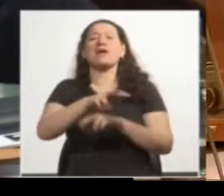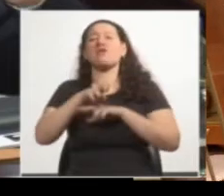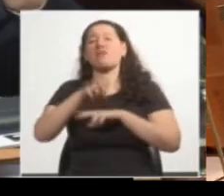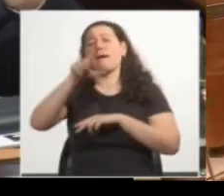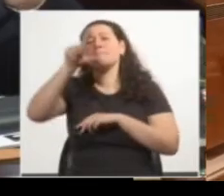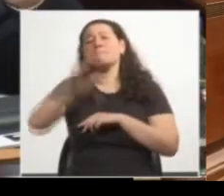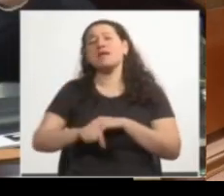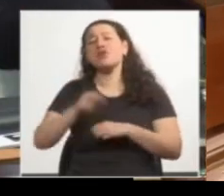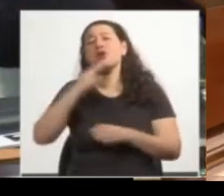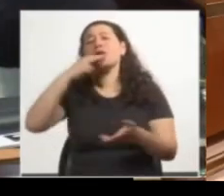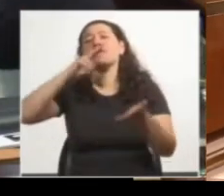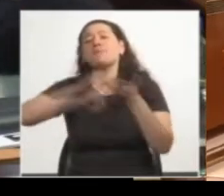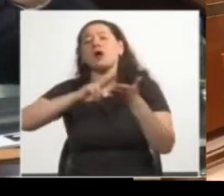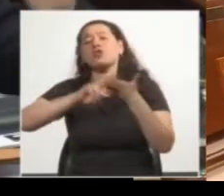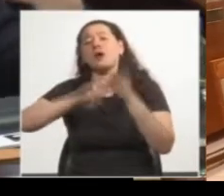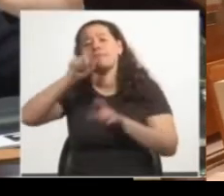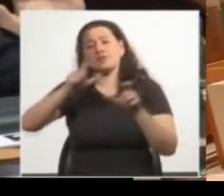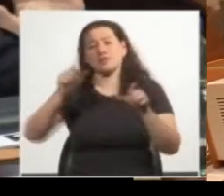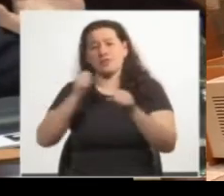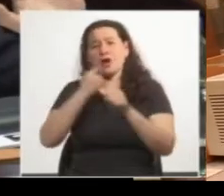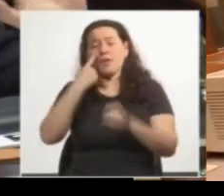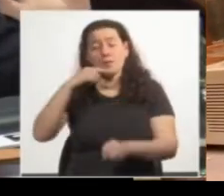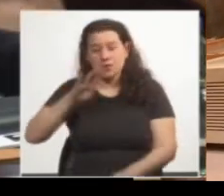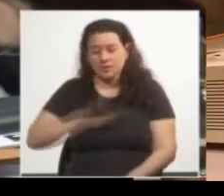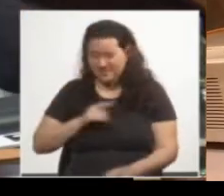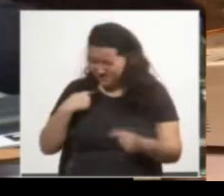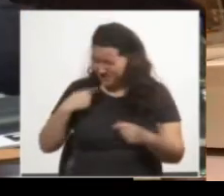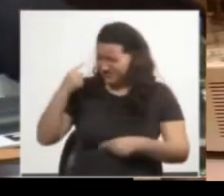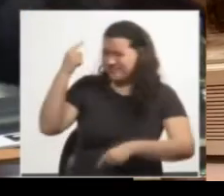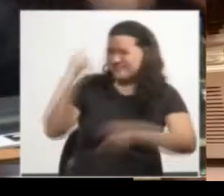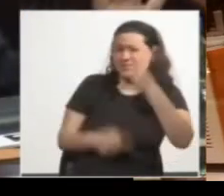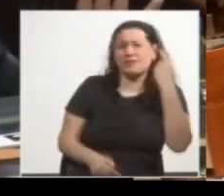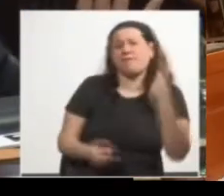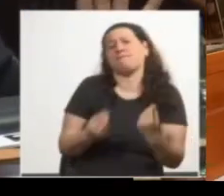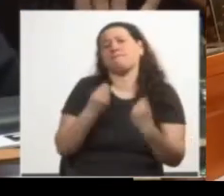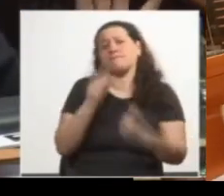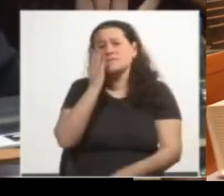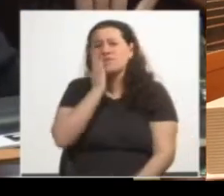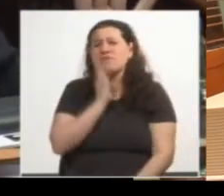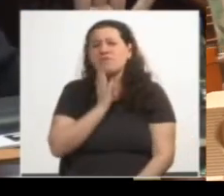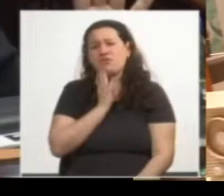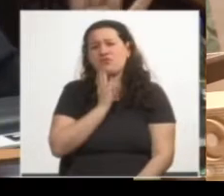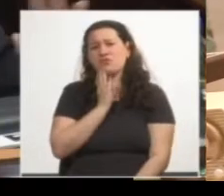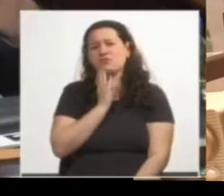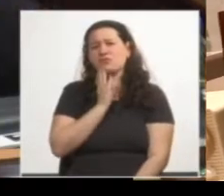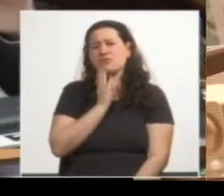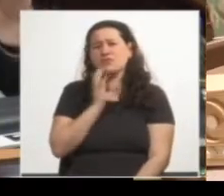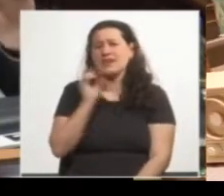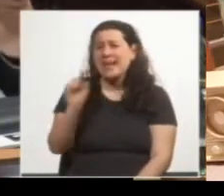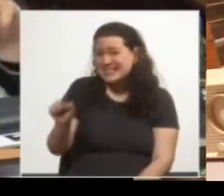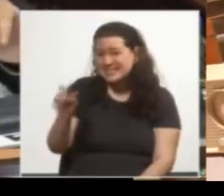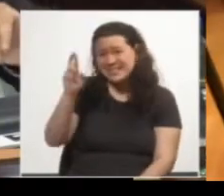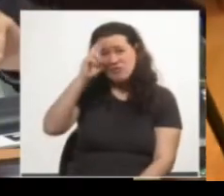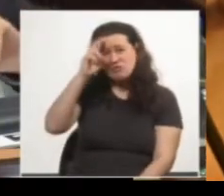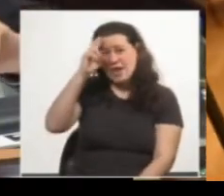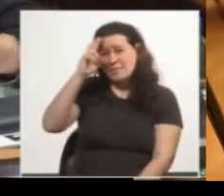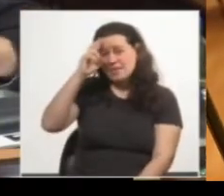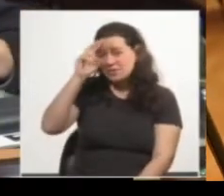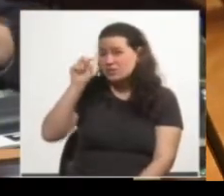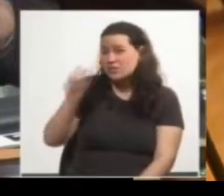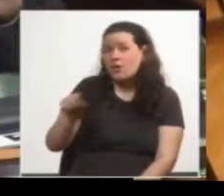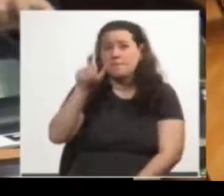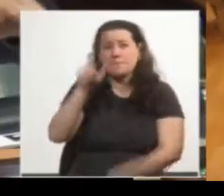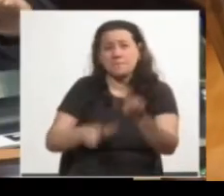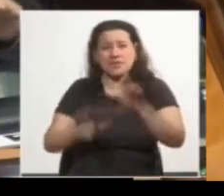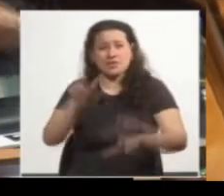impuestos a los trabajadores y las trabajadoras por favor con ese razonamiento de cómo que como la